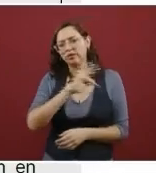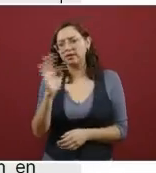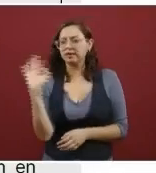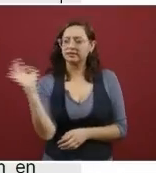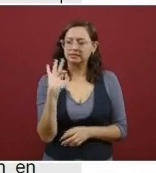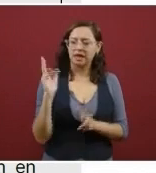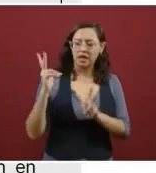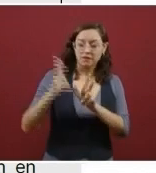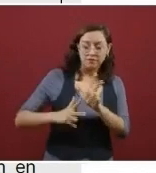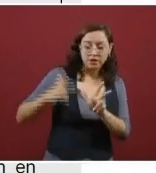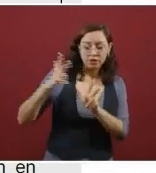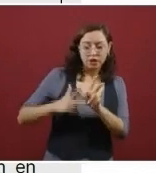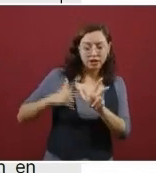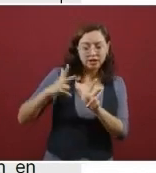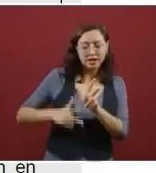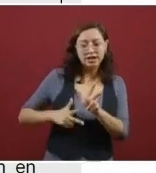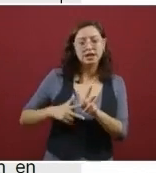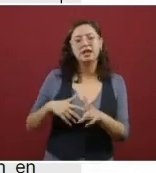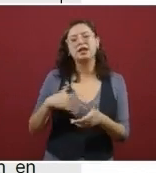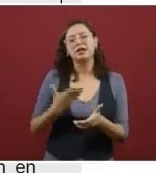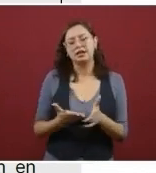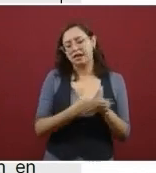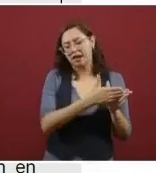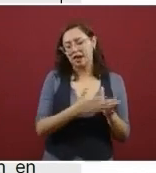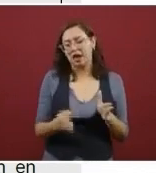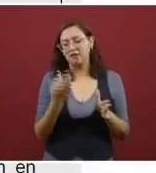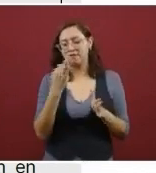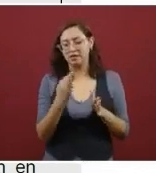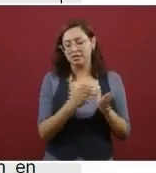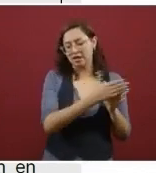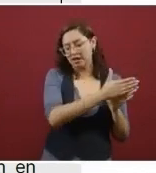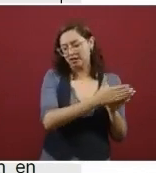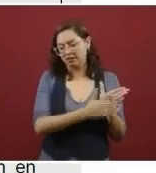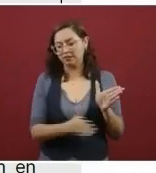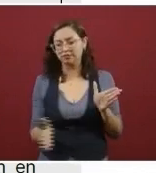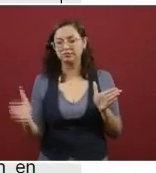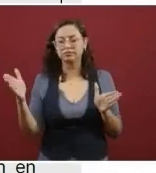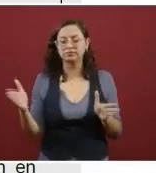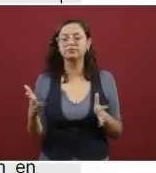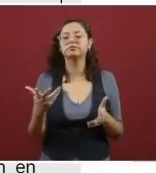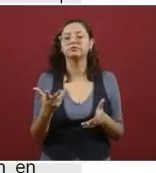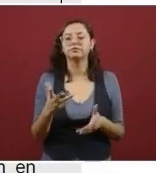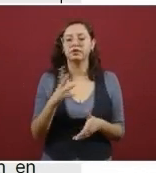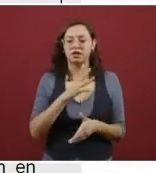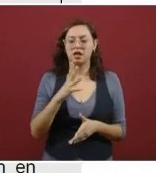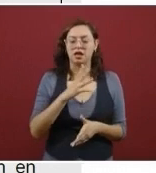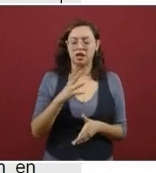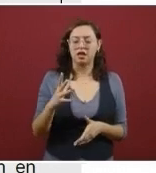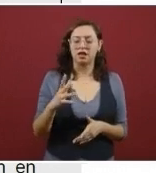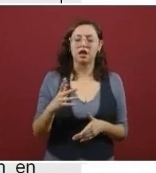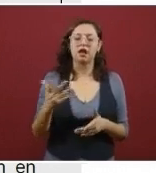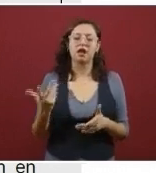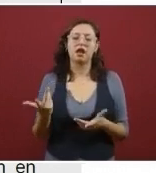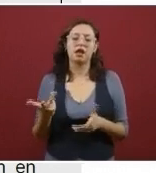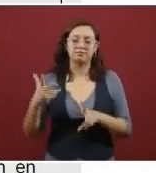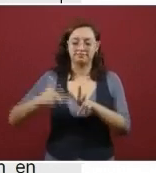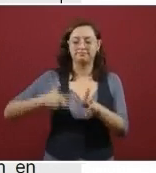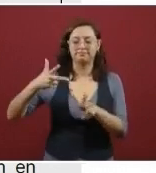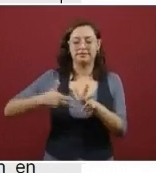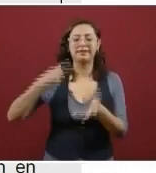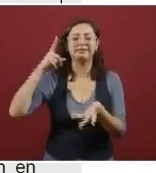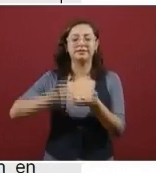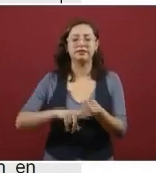Y bueno, de esa fecha para acá, incrementamos el desplazamiento de combustible por